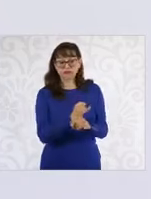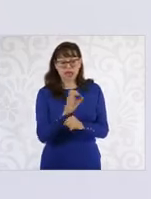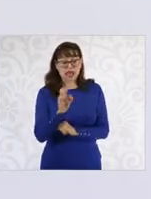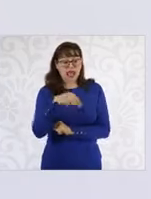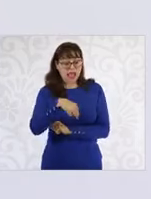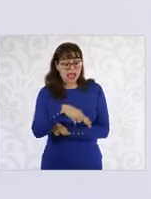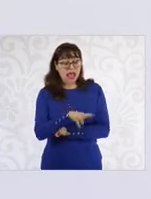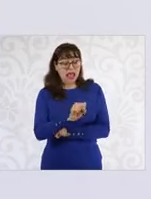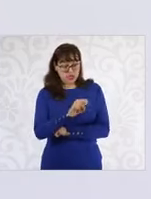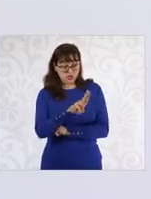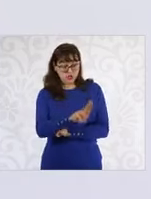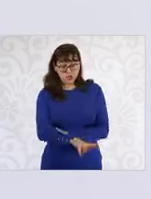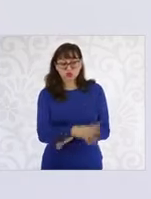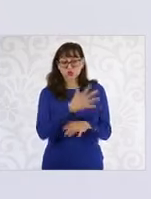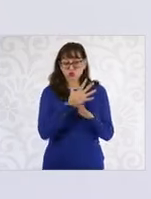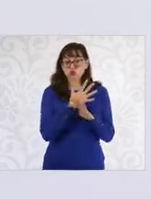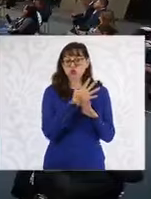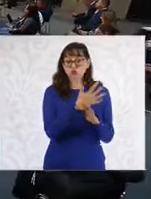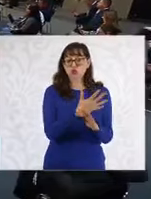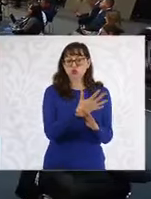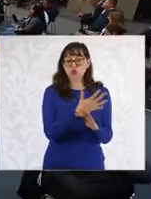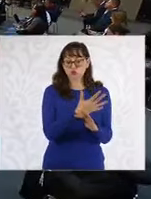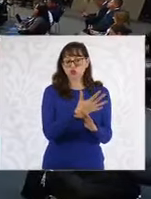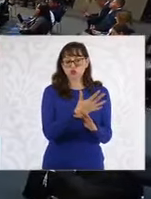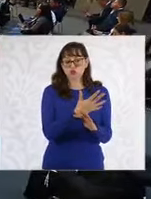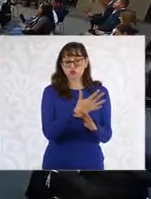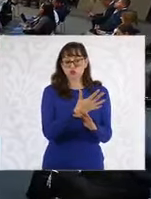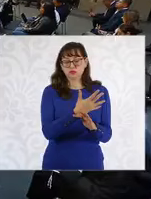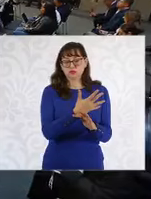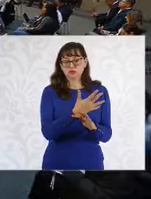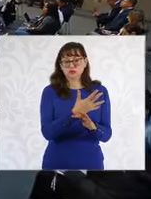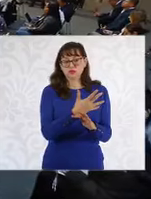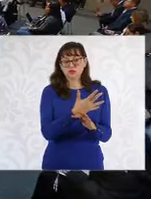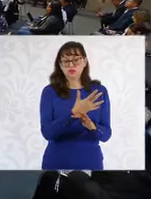ENSU, de esta misma,